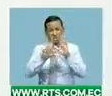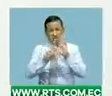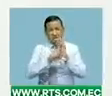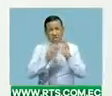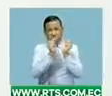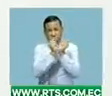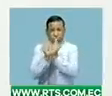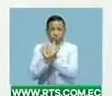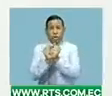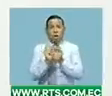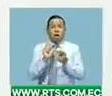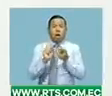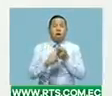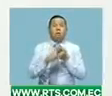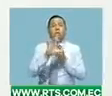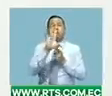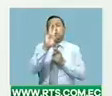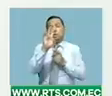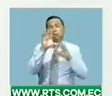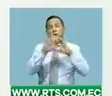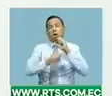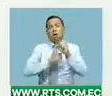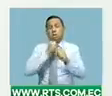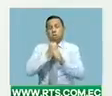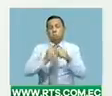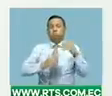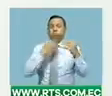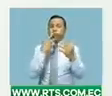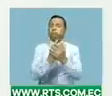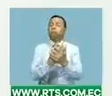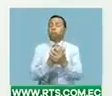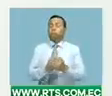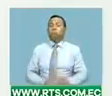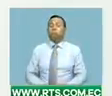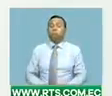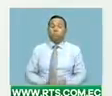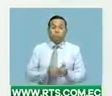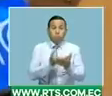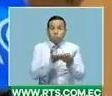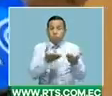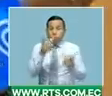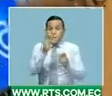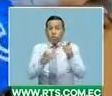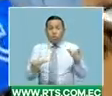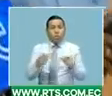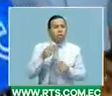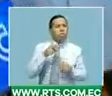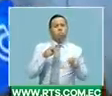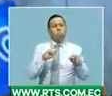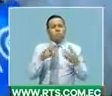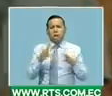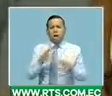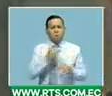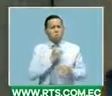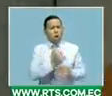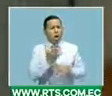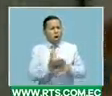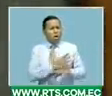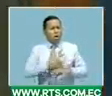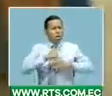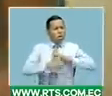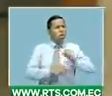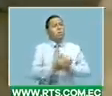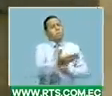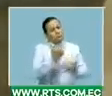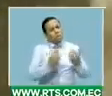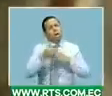con 7 años de prisión. Todas las personas que conozcan del hecho deben de concurrir para presentar la correspondiente denuncia